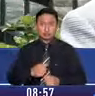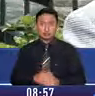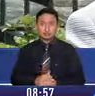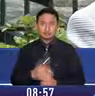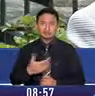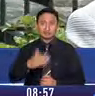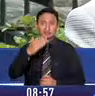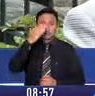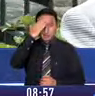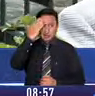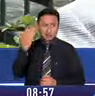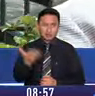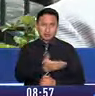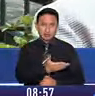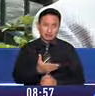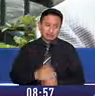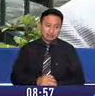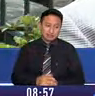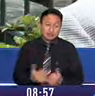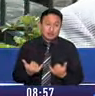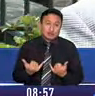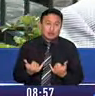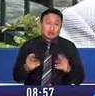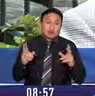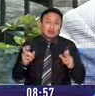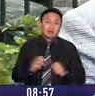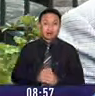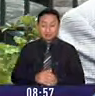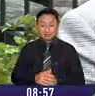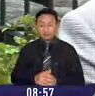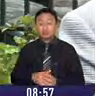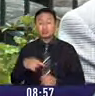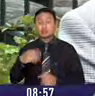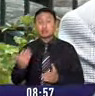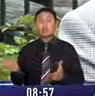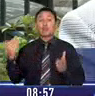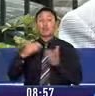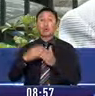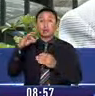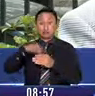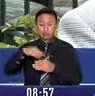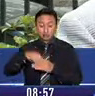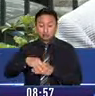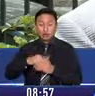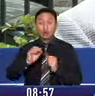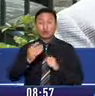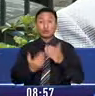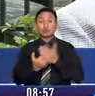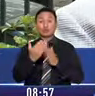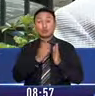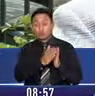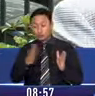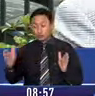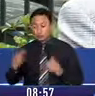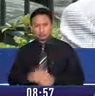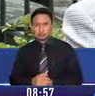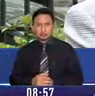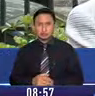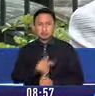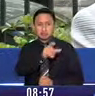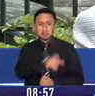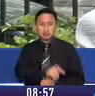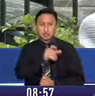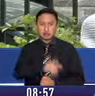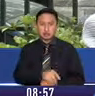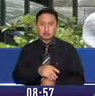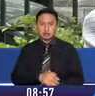que eso iba a pasar, porque no estamos hablando ni de una reelección ni de un periodo nuevo. Estamos hablando de personas que